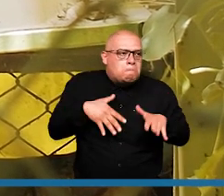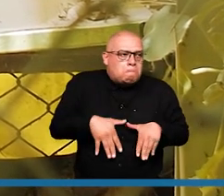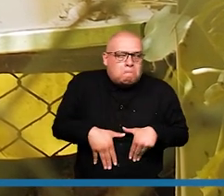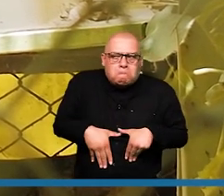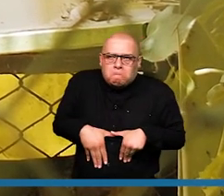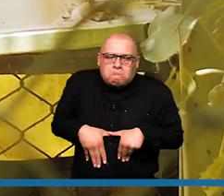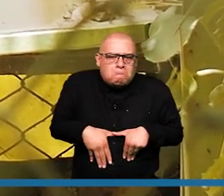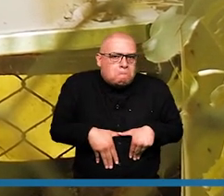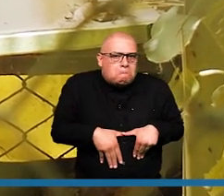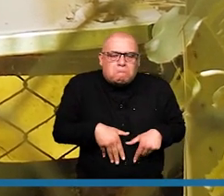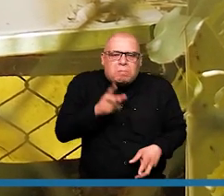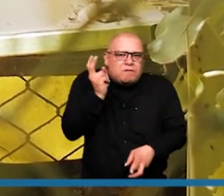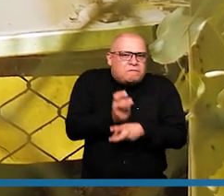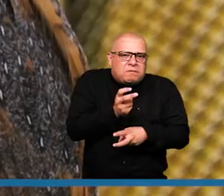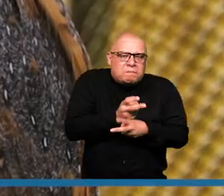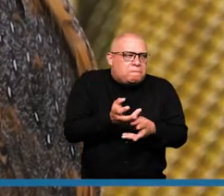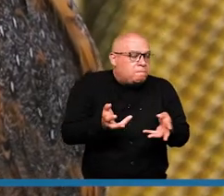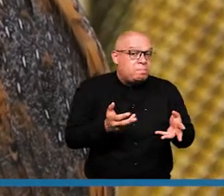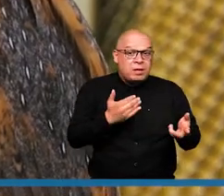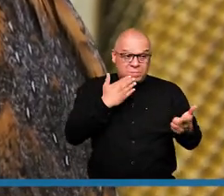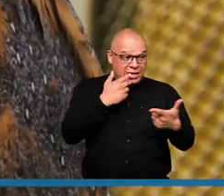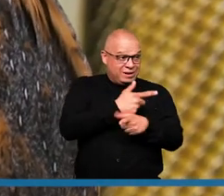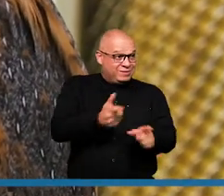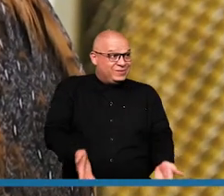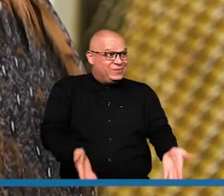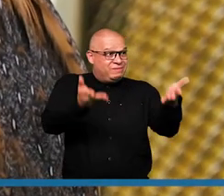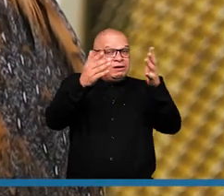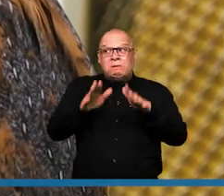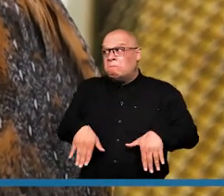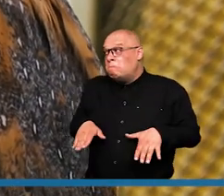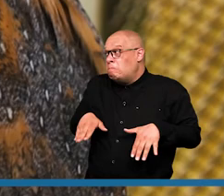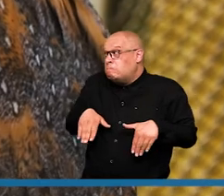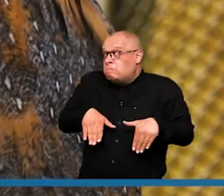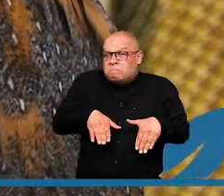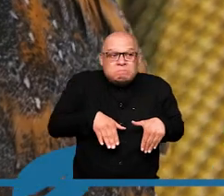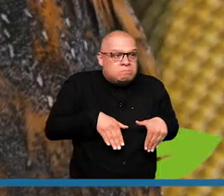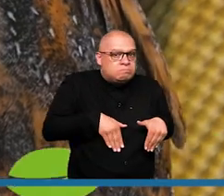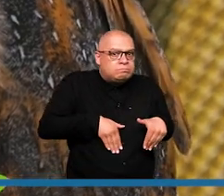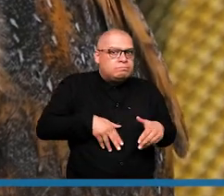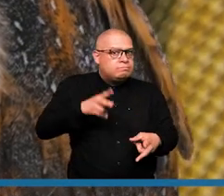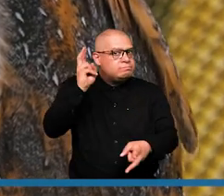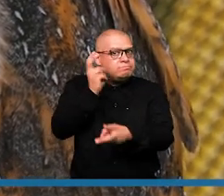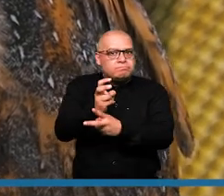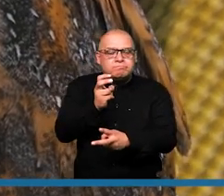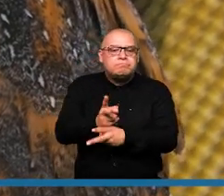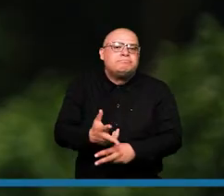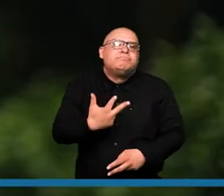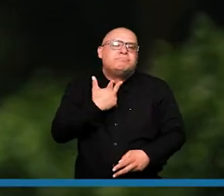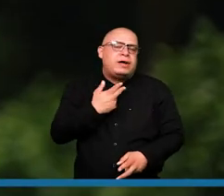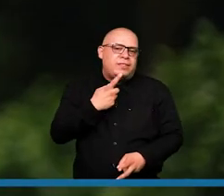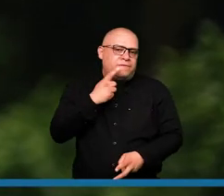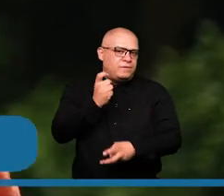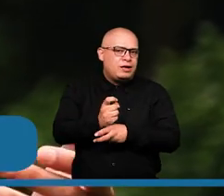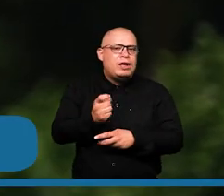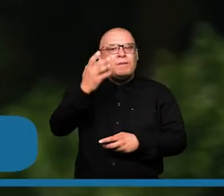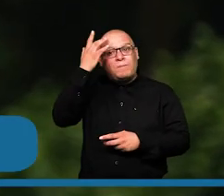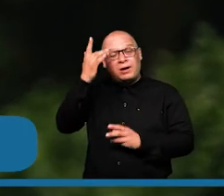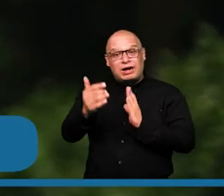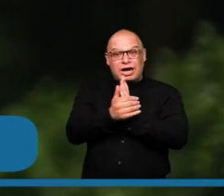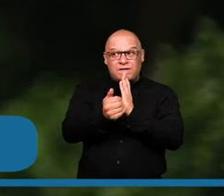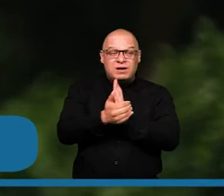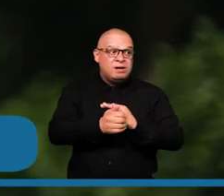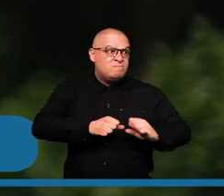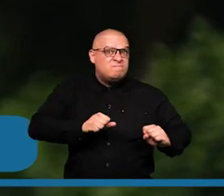medio natural. Entonces, una liberación de este individuo sería, pues, altamente fallida o no le brindaríamos realmente